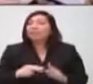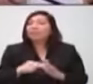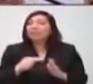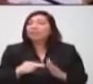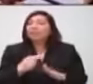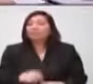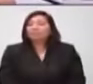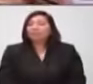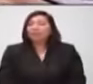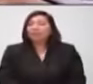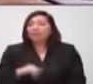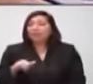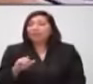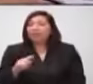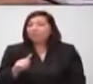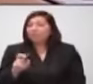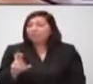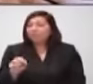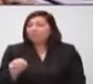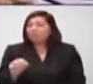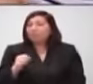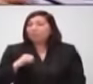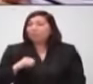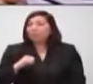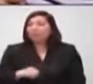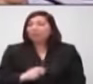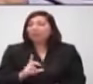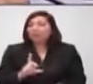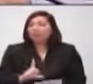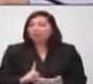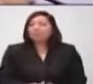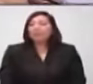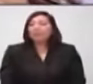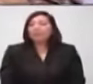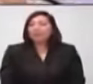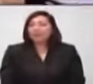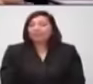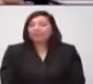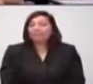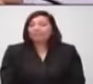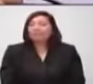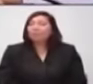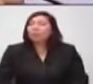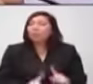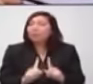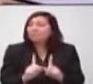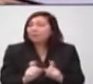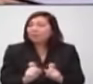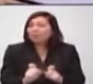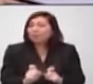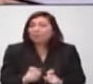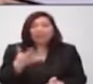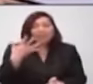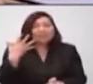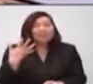niveles, desde el Ejecutivo y, por supuesto, desde el municipio metropolitano de Lima. Algunas preguntas para el señor